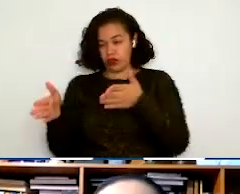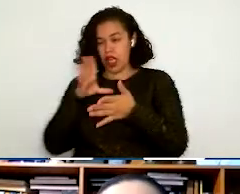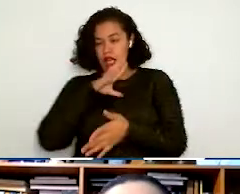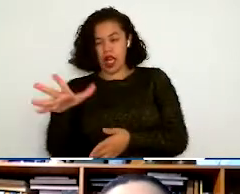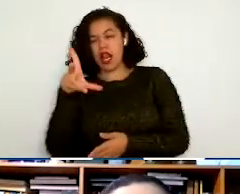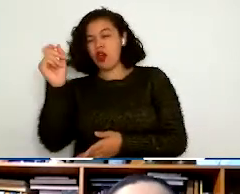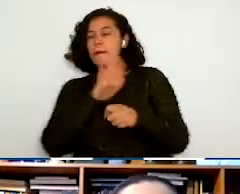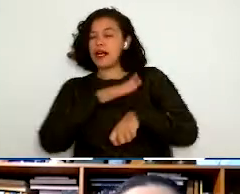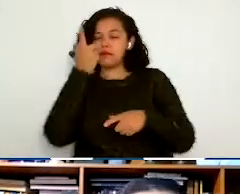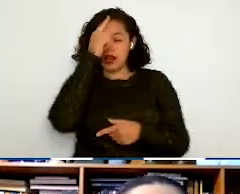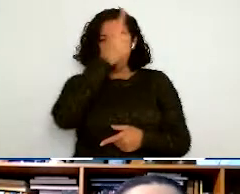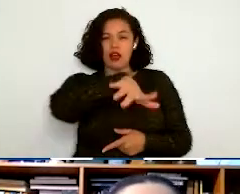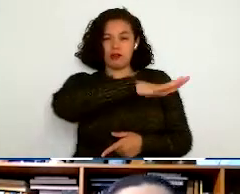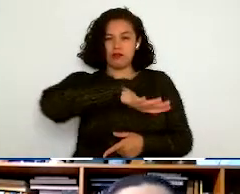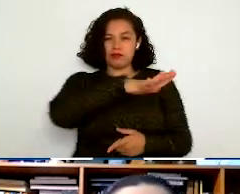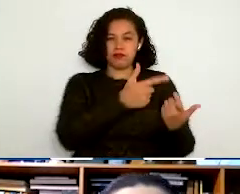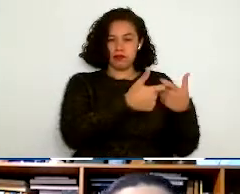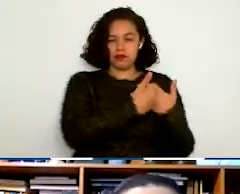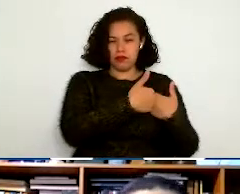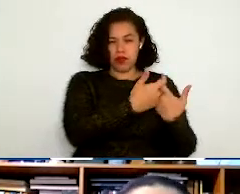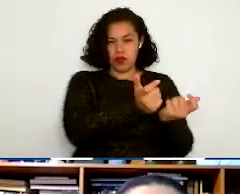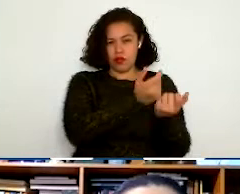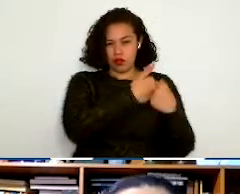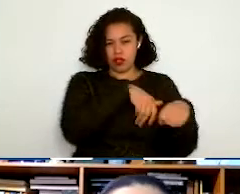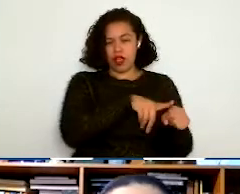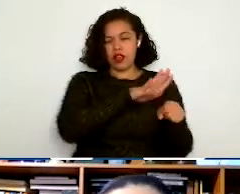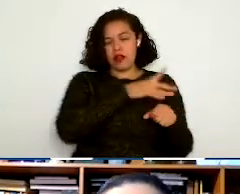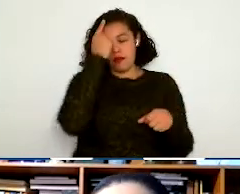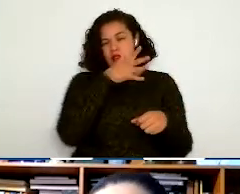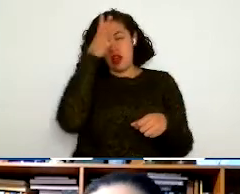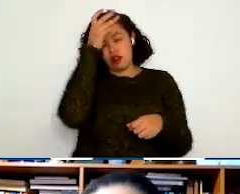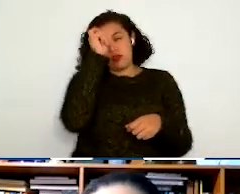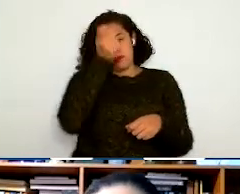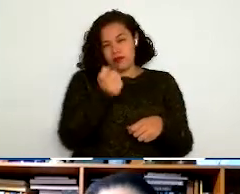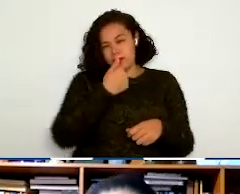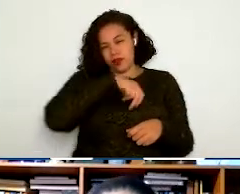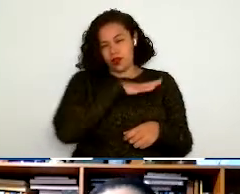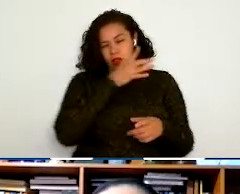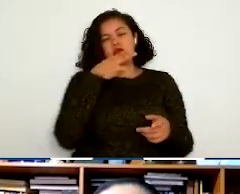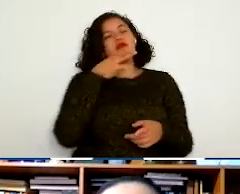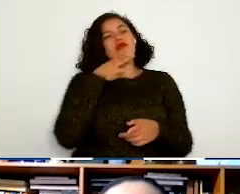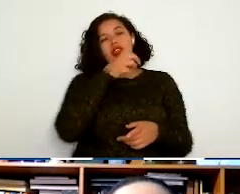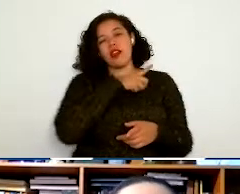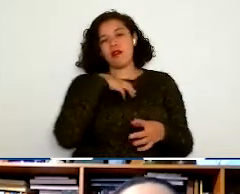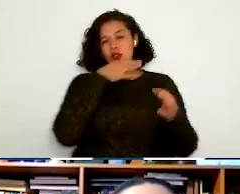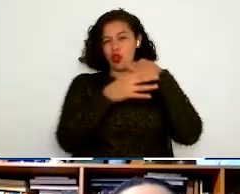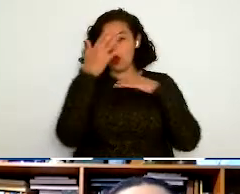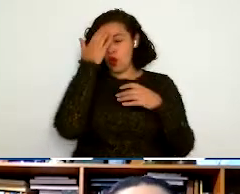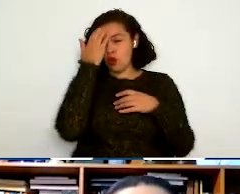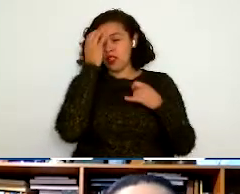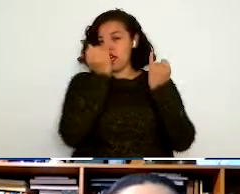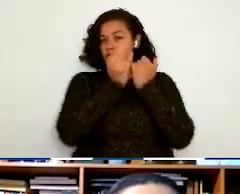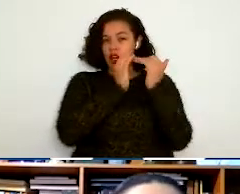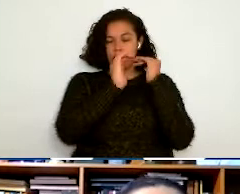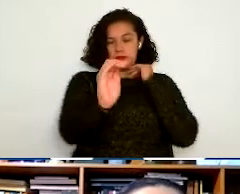general, pero sí es necesario que ustedes nos contextualicemos en algunos conceptos que vamos a utilizar. Entonces, hay algunos autores